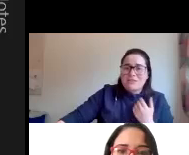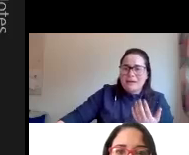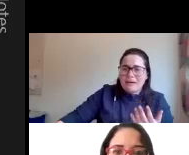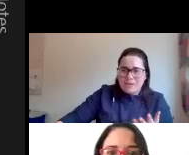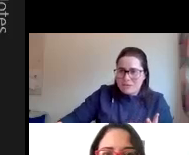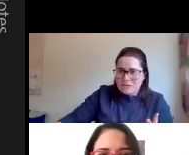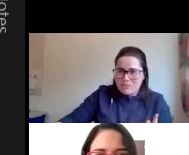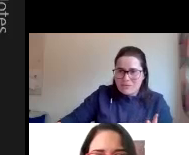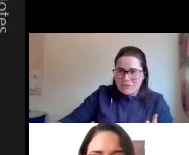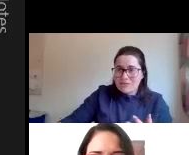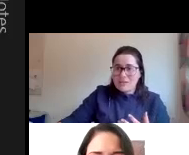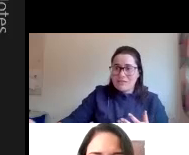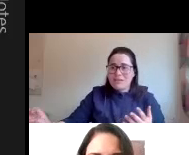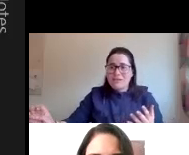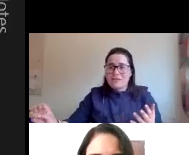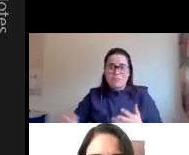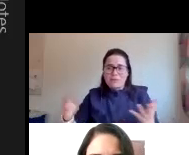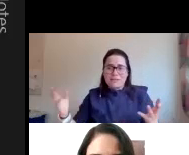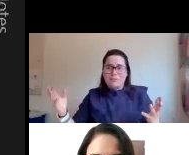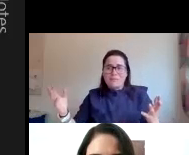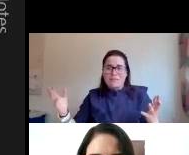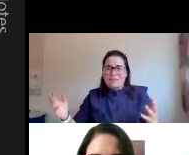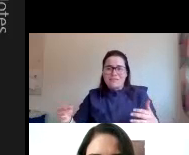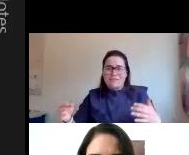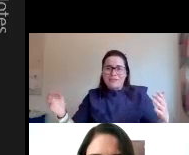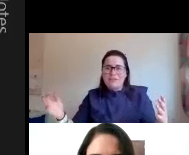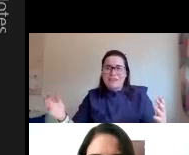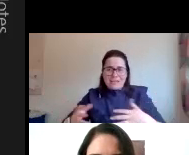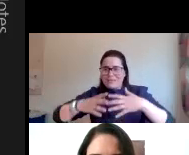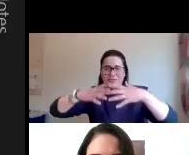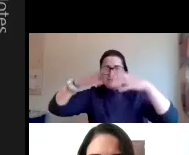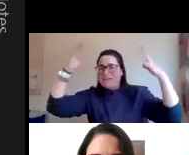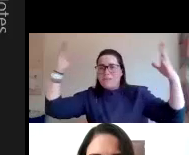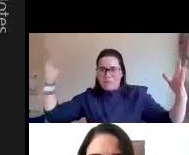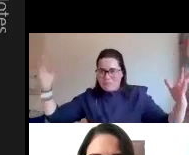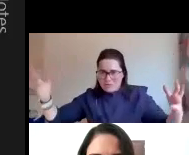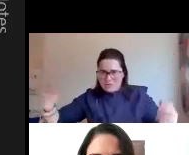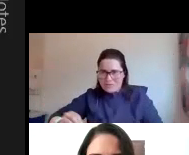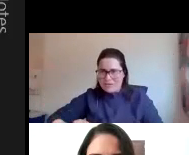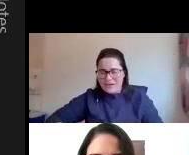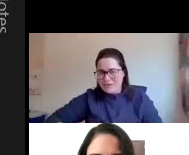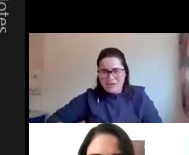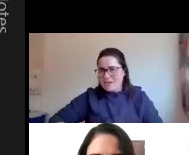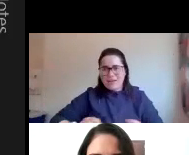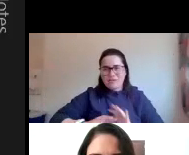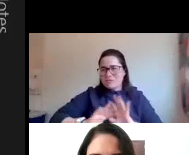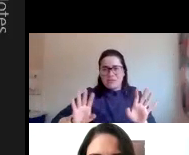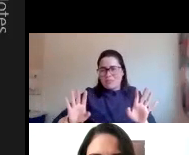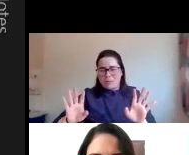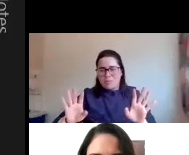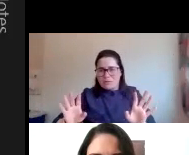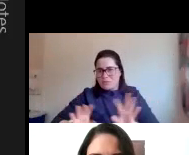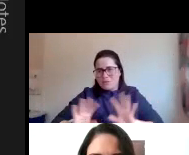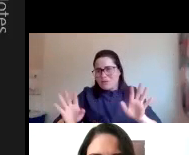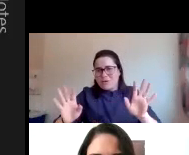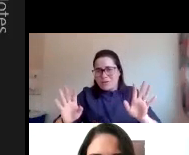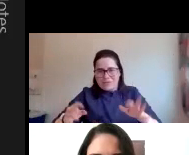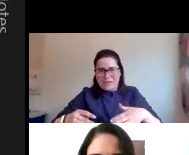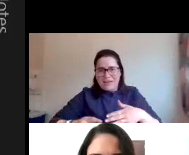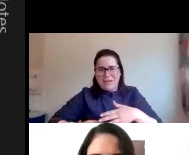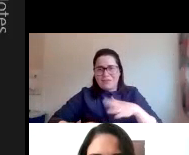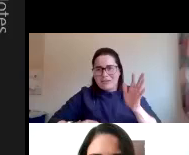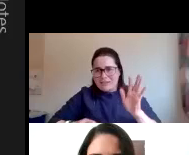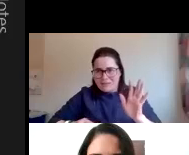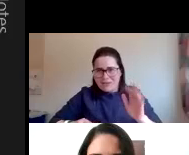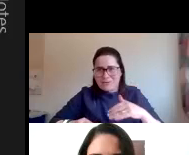hasta los 100 metros de profundidad. Eso significa que los peces pueden vivir en los 100 primeros metros del lago, que es suficiente para un pez. Un pez no va a vivir